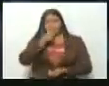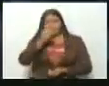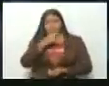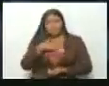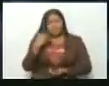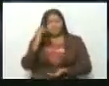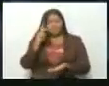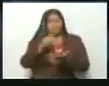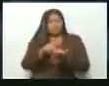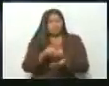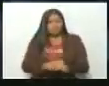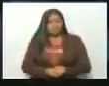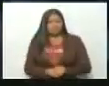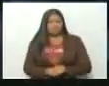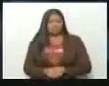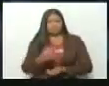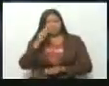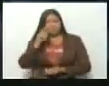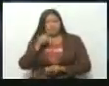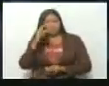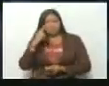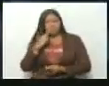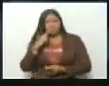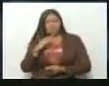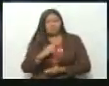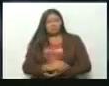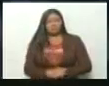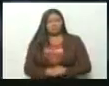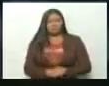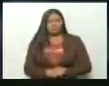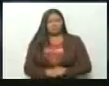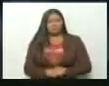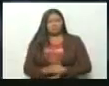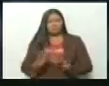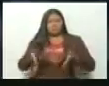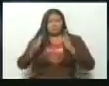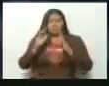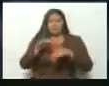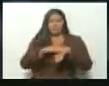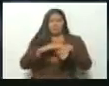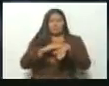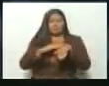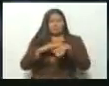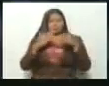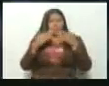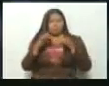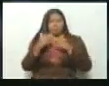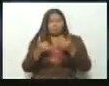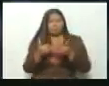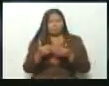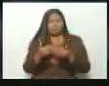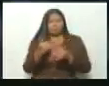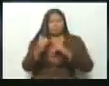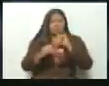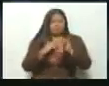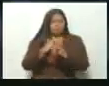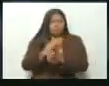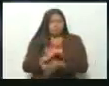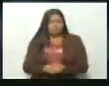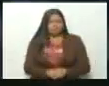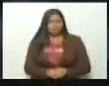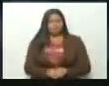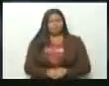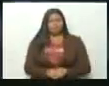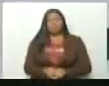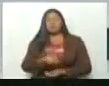quieran asistir. Esto va a ser en el Salón Simón Bolívar de la Torre del Ministerio del Poder Popular para Exteriores. Ahora bien, se